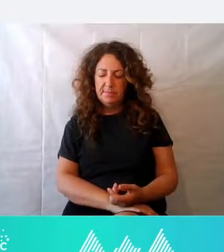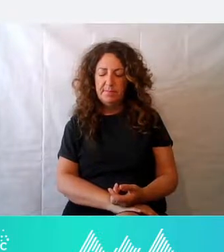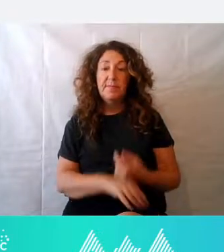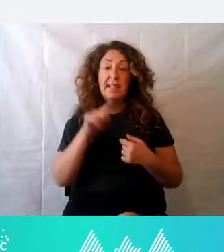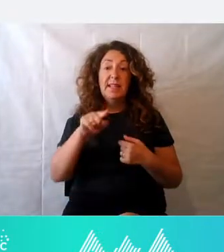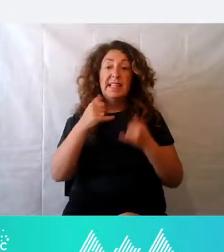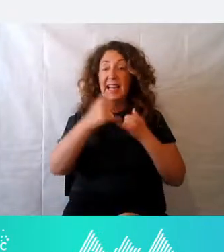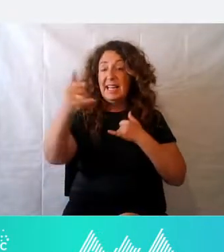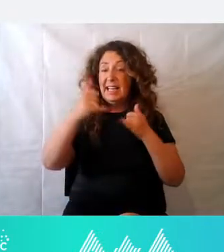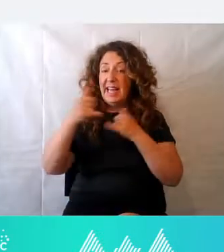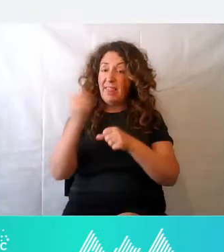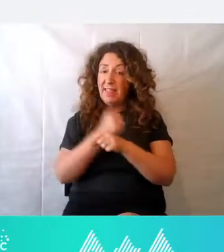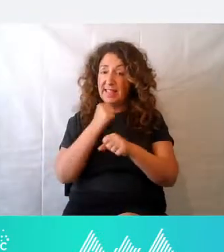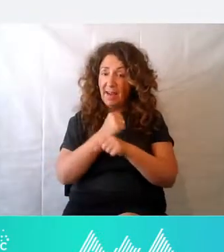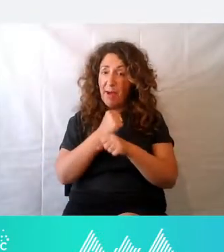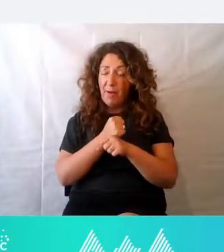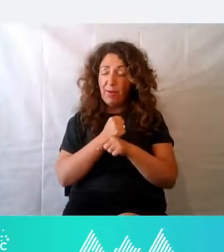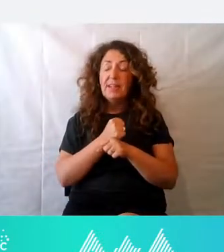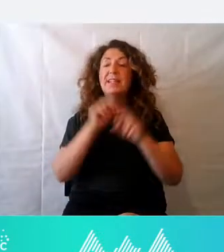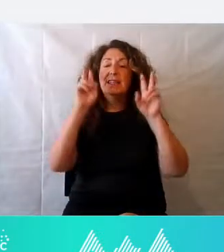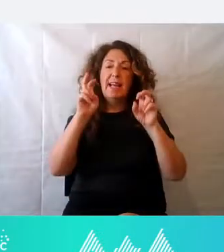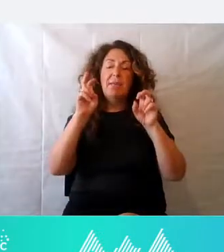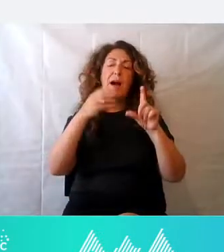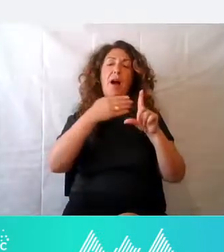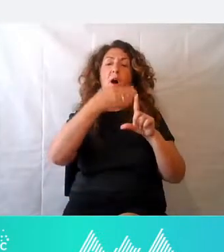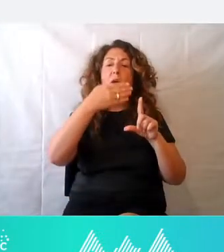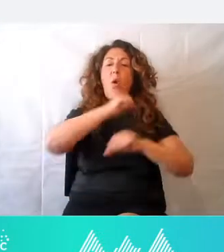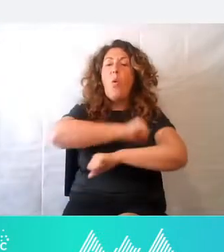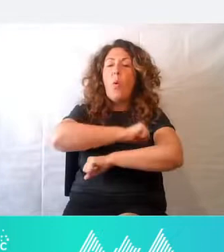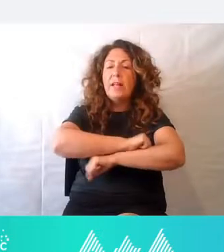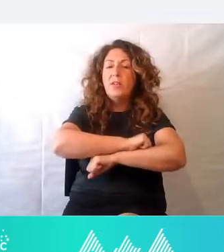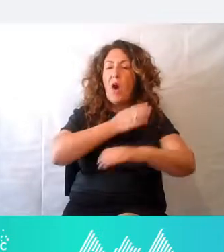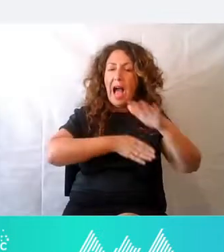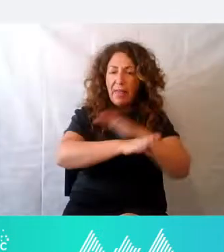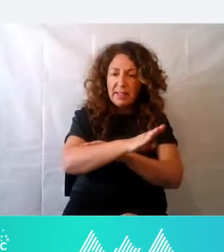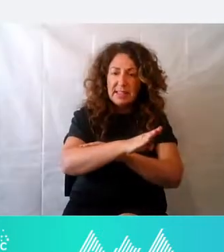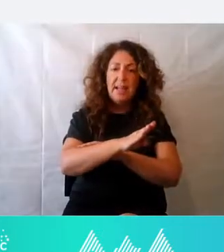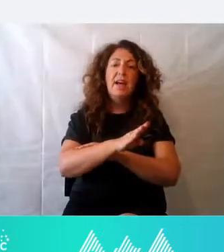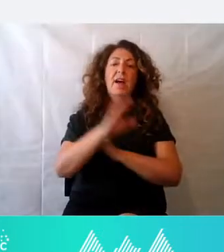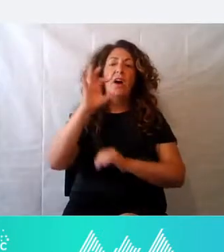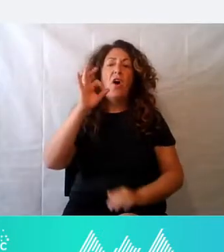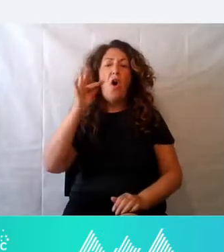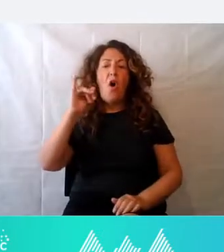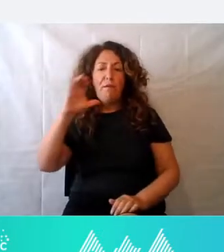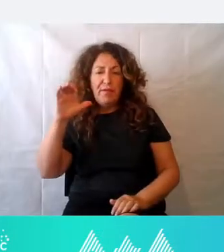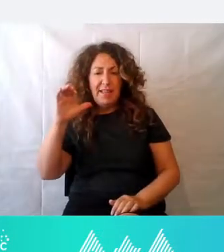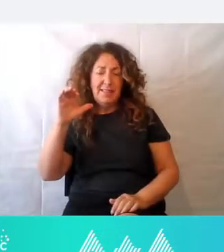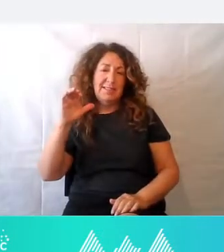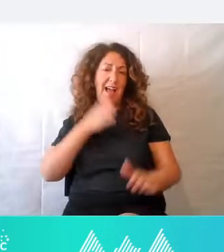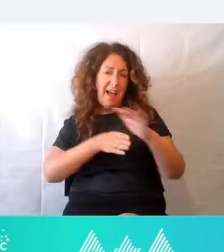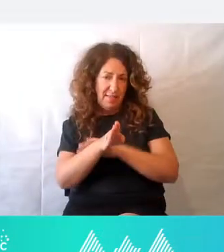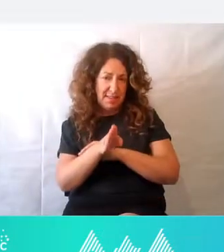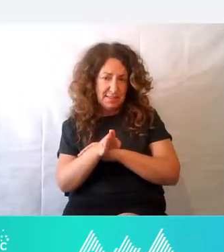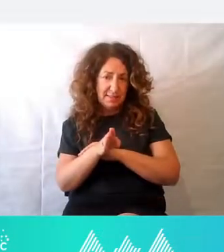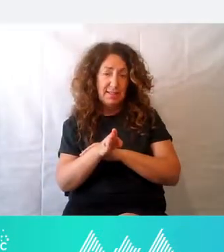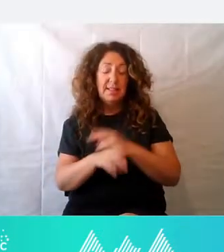y tienen que ver con la accesibilidad de windows de office en fin de todos nuestras soluciones segundo área